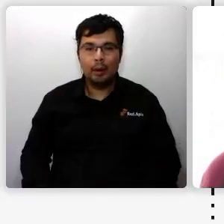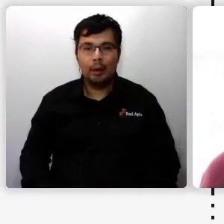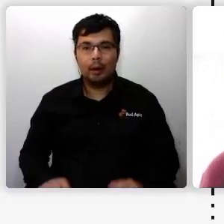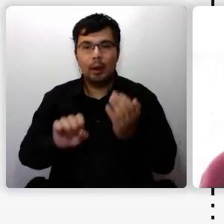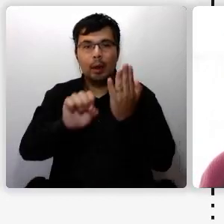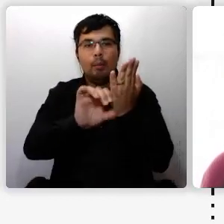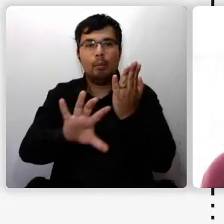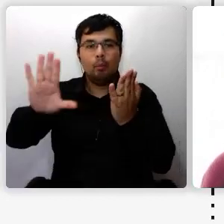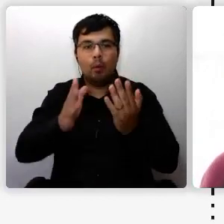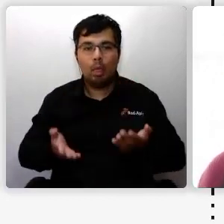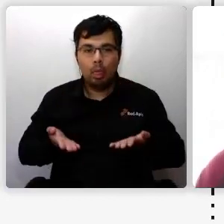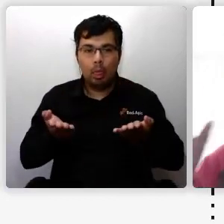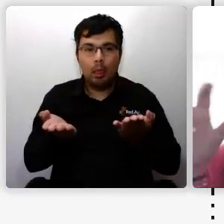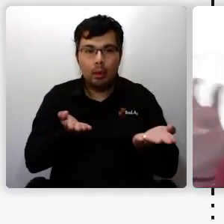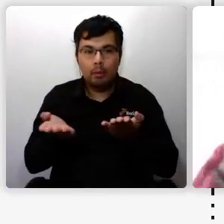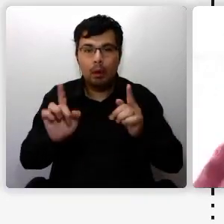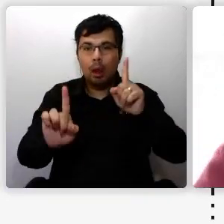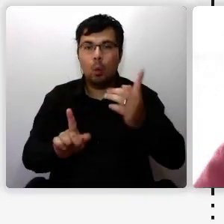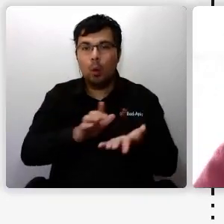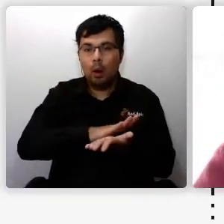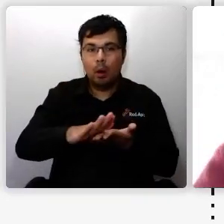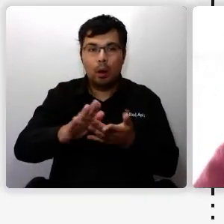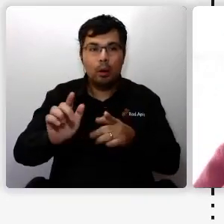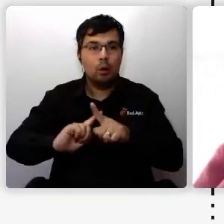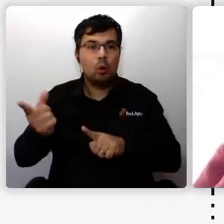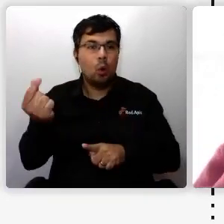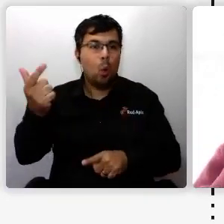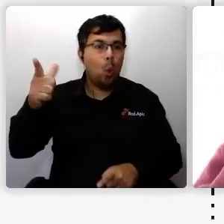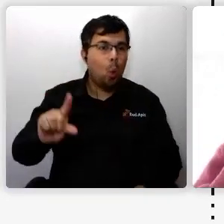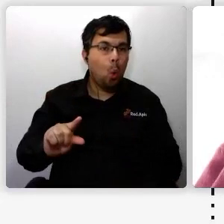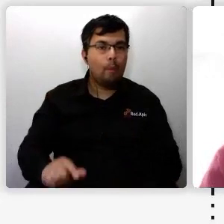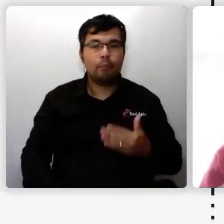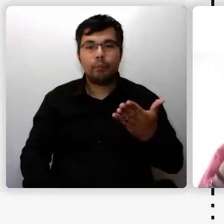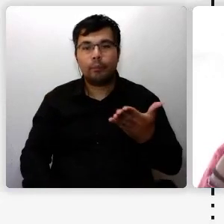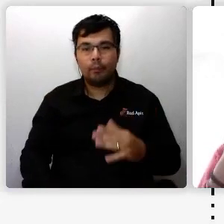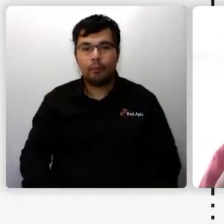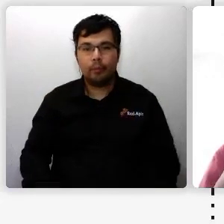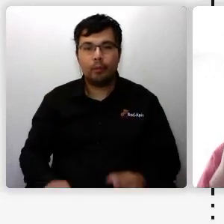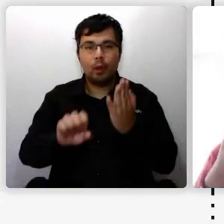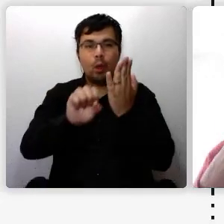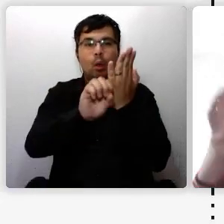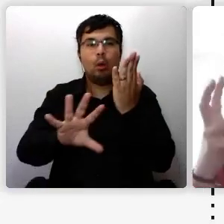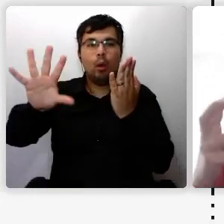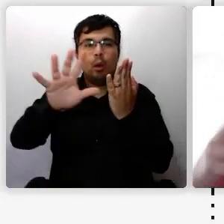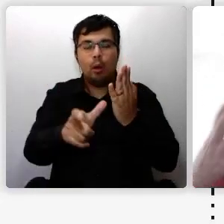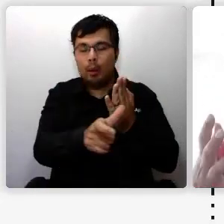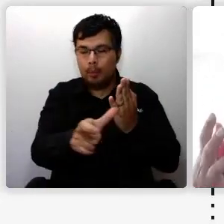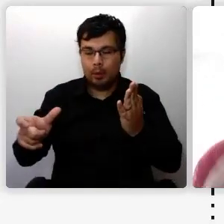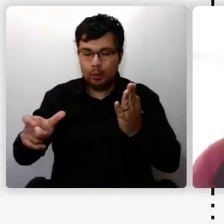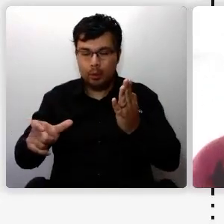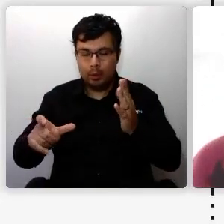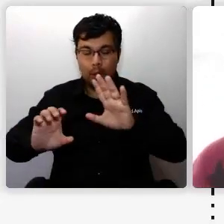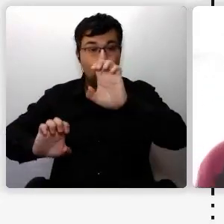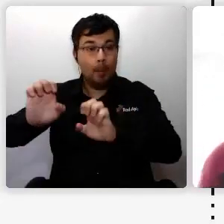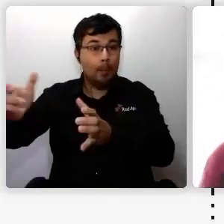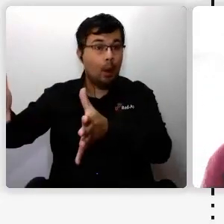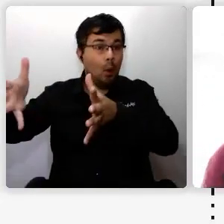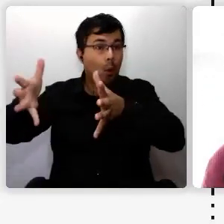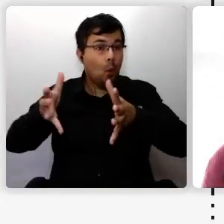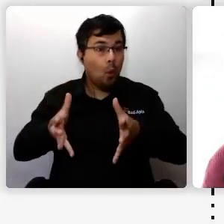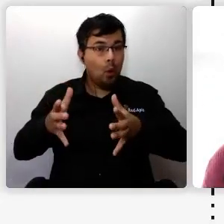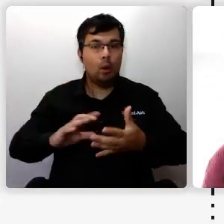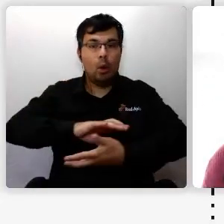servicios, algunos gratuitos y otros que están con descuento, pero que en el fondo es una plataforma de proveedores o aliados, partners, que